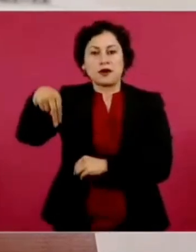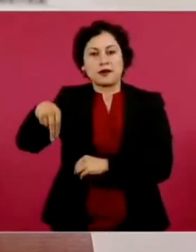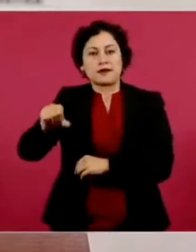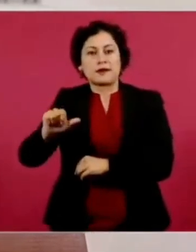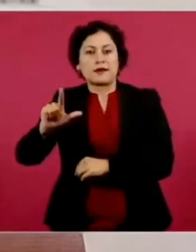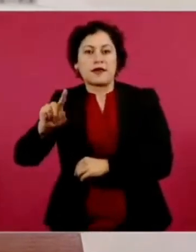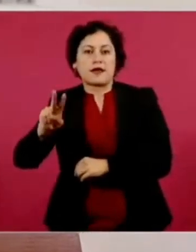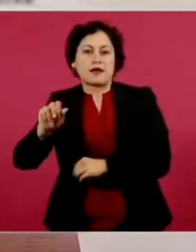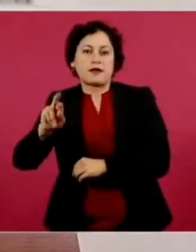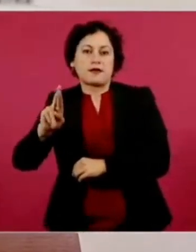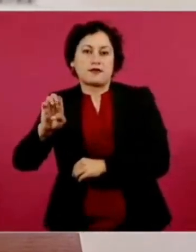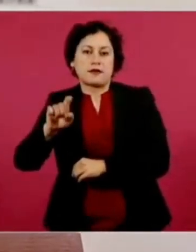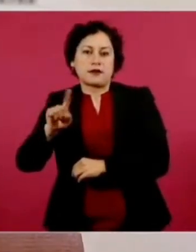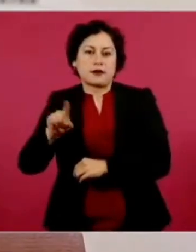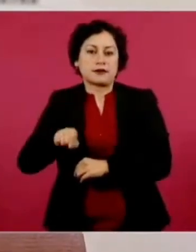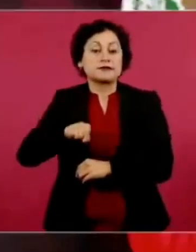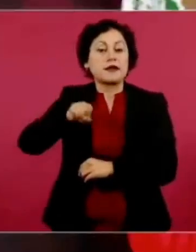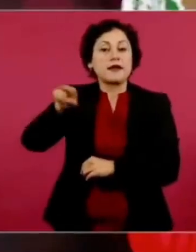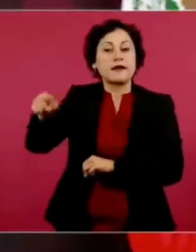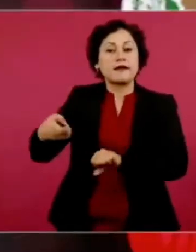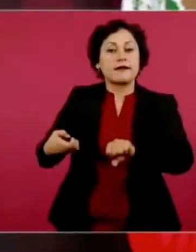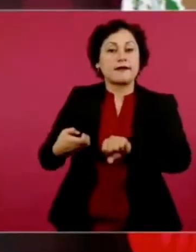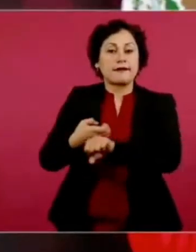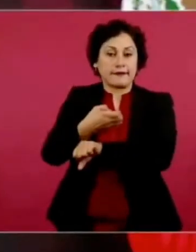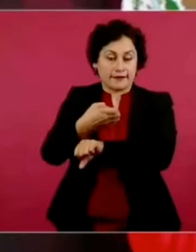en Guerrero,